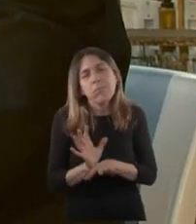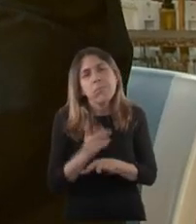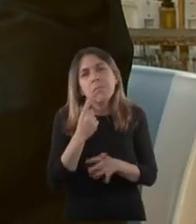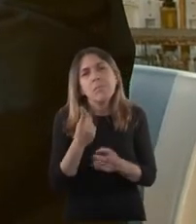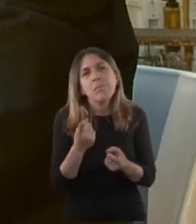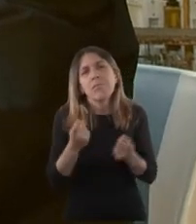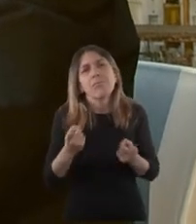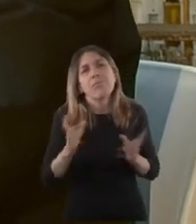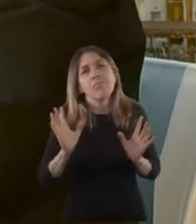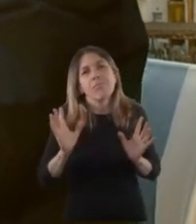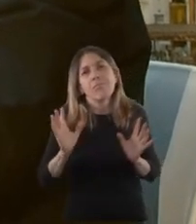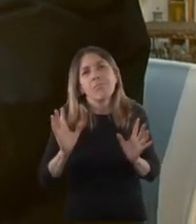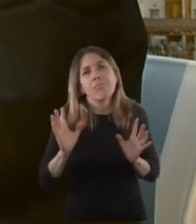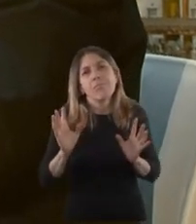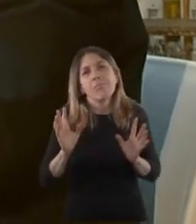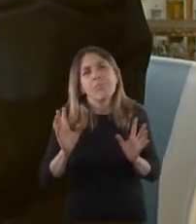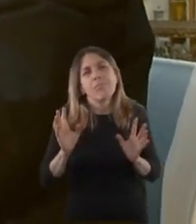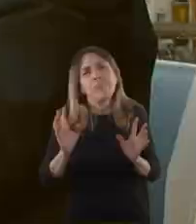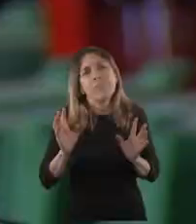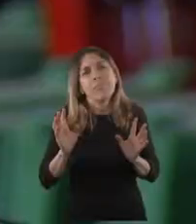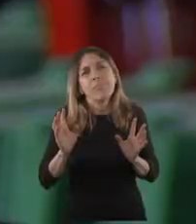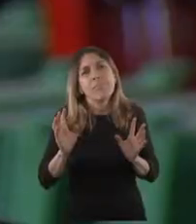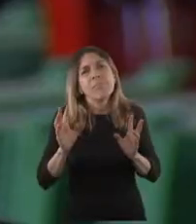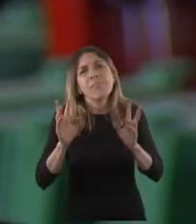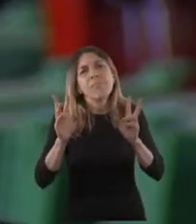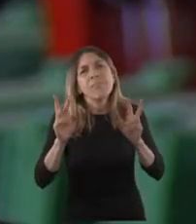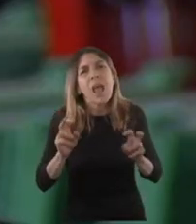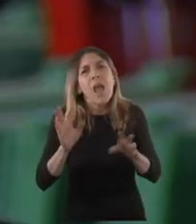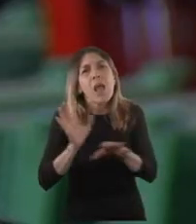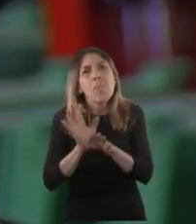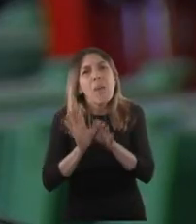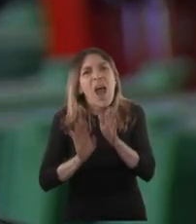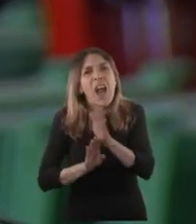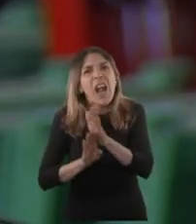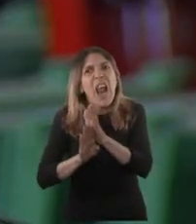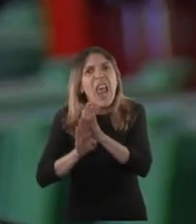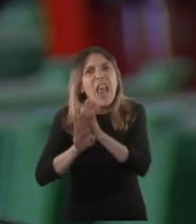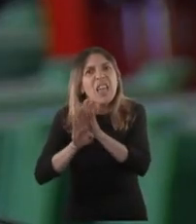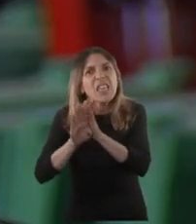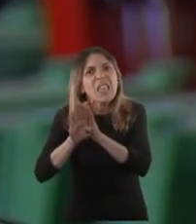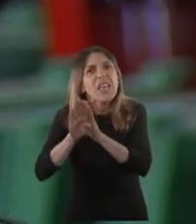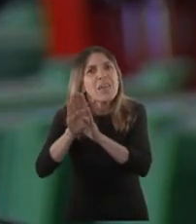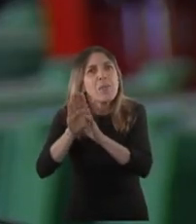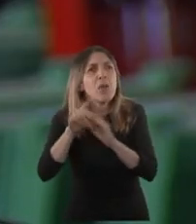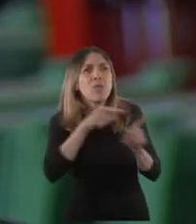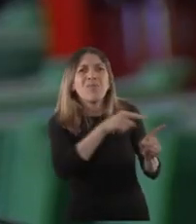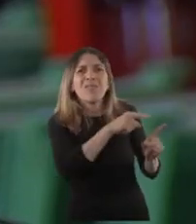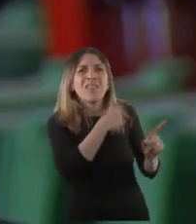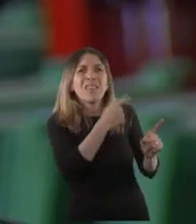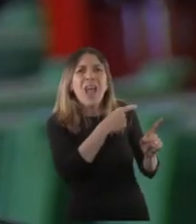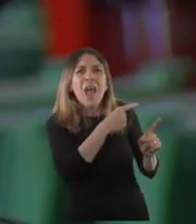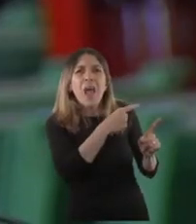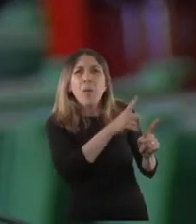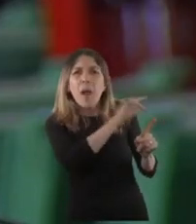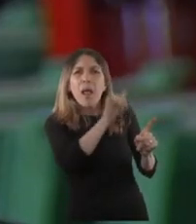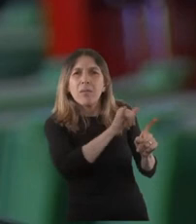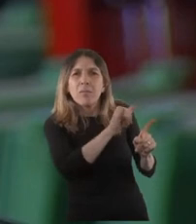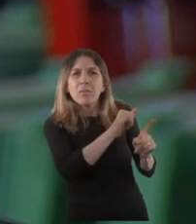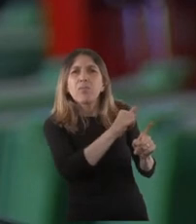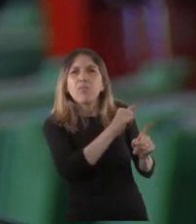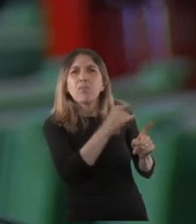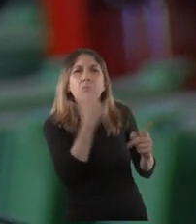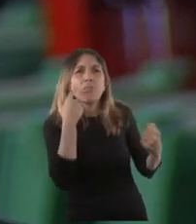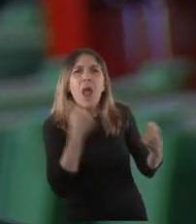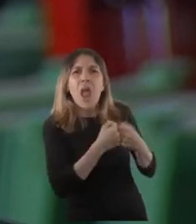necesitamos el tema del crecimiento, es algo que usted menciona y compartimos, es muy